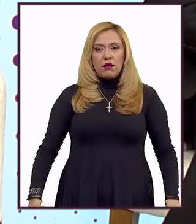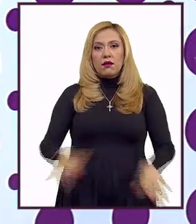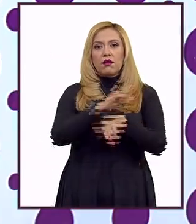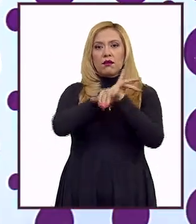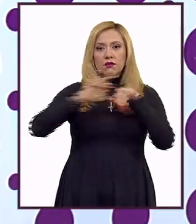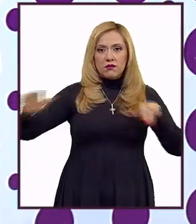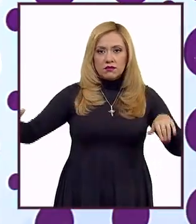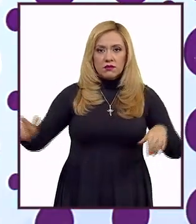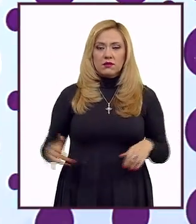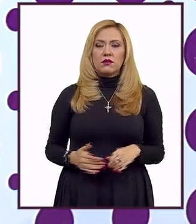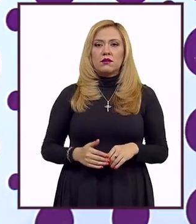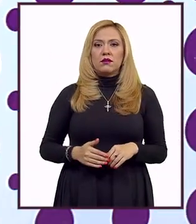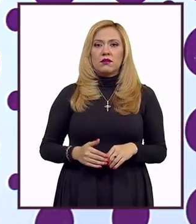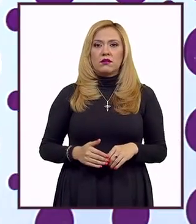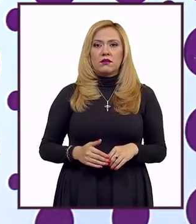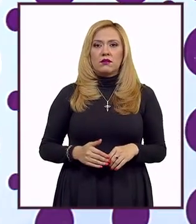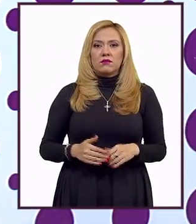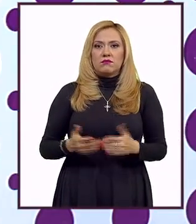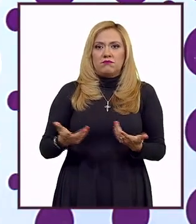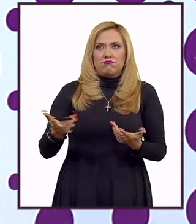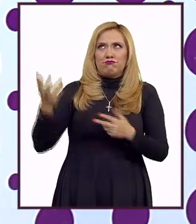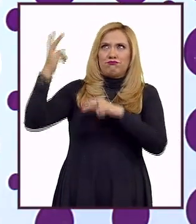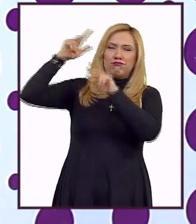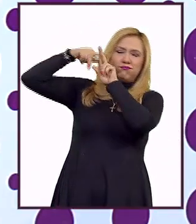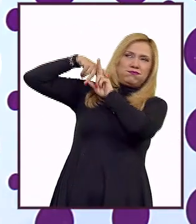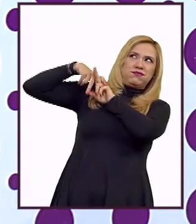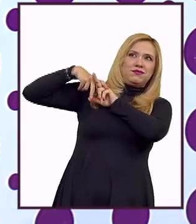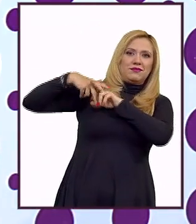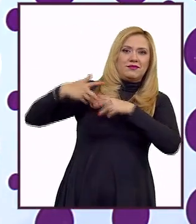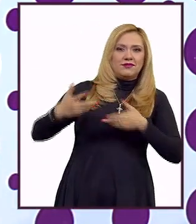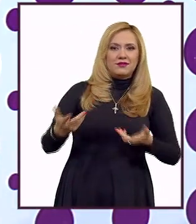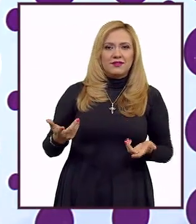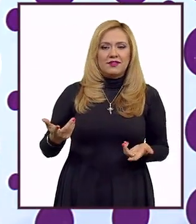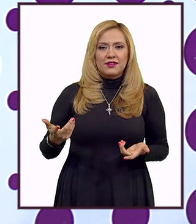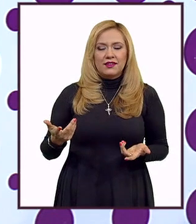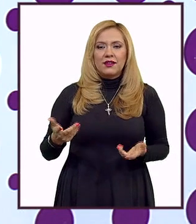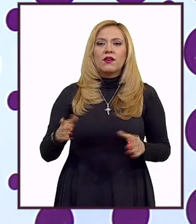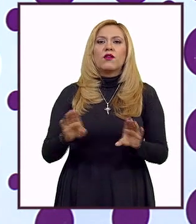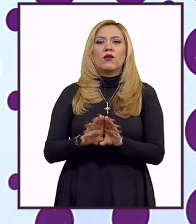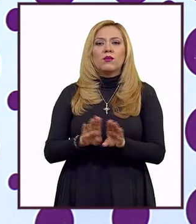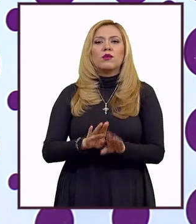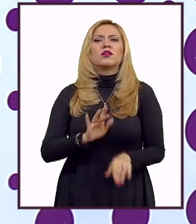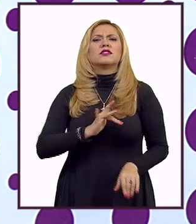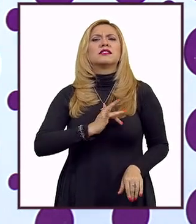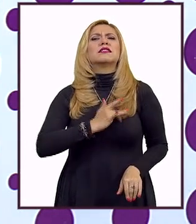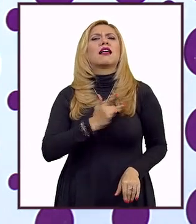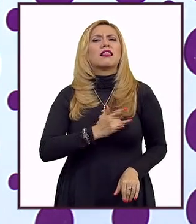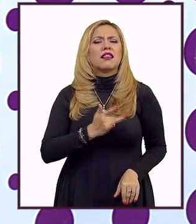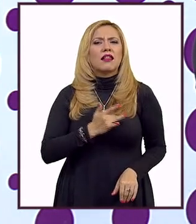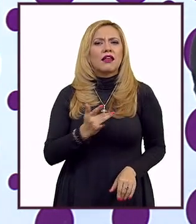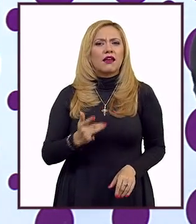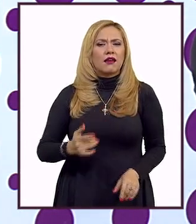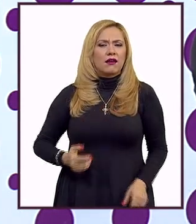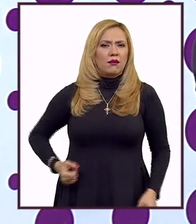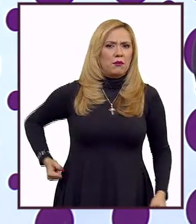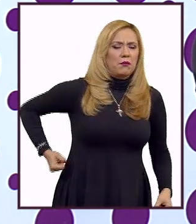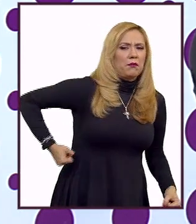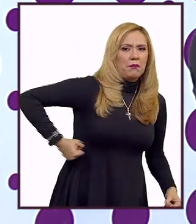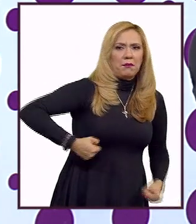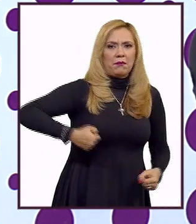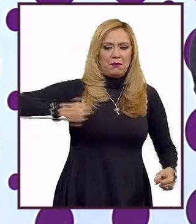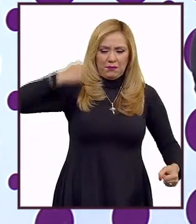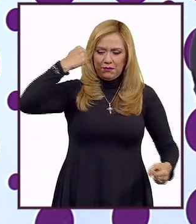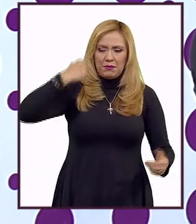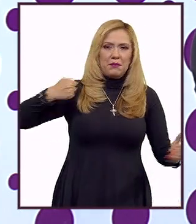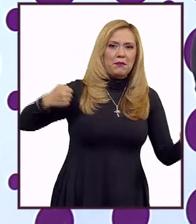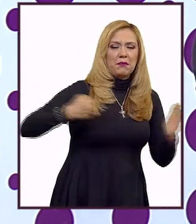circunstancias específicas, lo siente como una grave agresión. Entonces, un tema importante también de cómo se siente la agresión en los casos de tortura, que es un